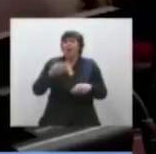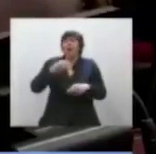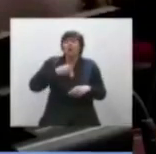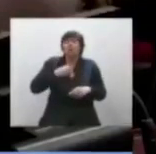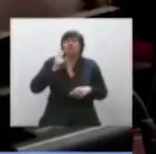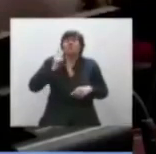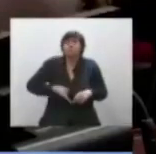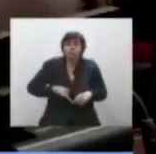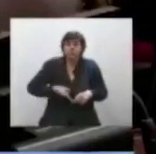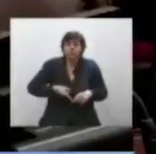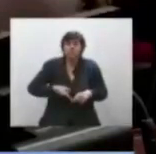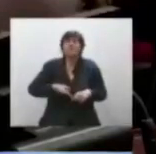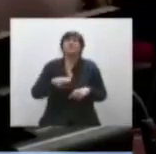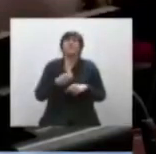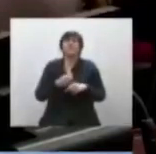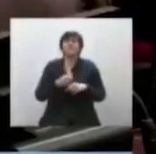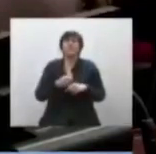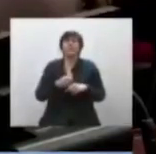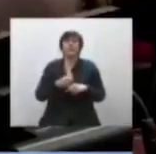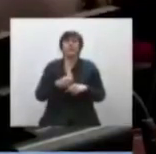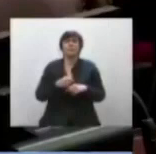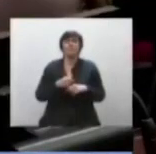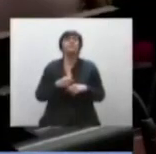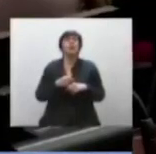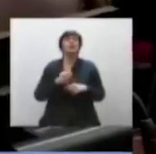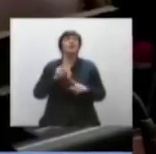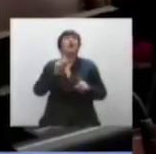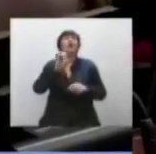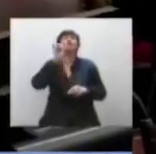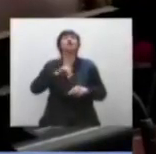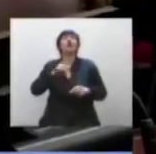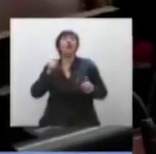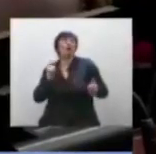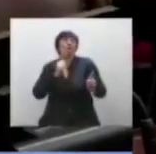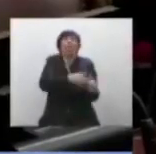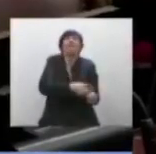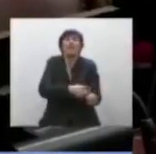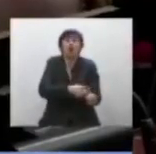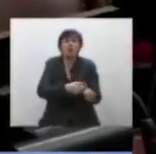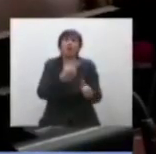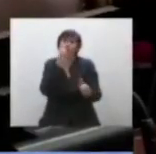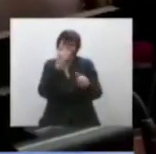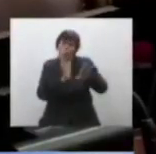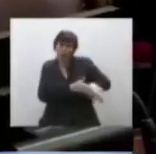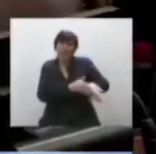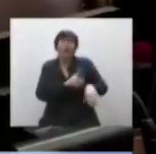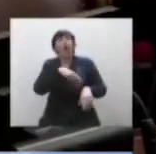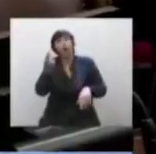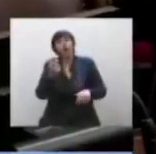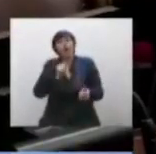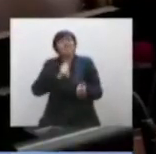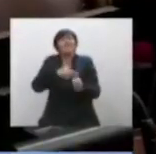Penal, hay fallos. Bueno, pero fíjate, hasta la nena de 10 años que sigue adelante con el embarazo. Bueno, y fíjate que pero ayer Perotti